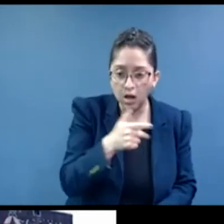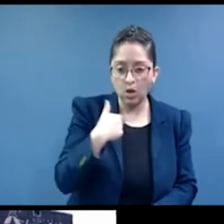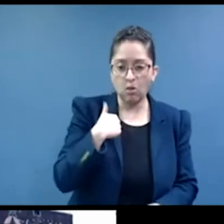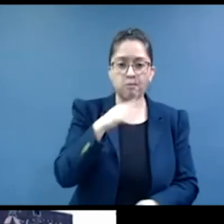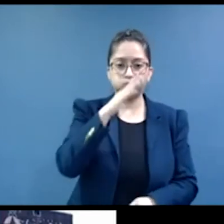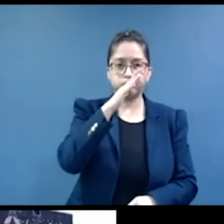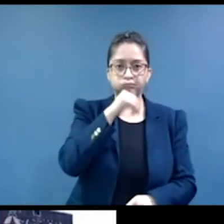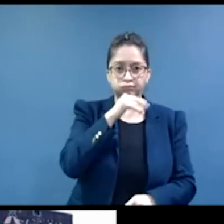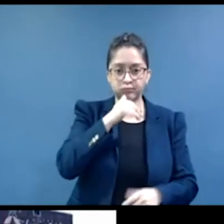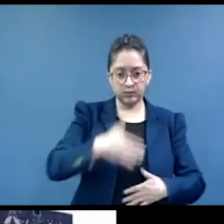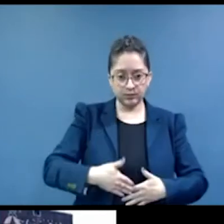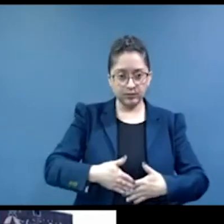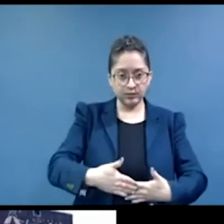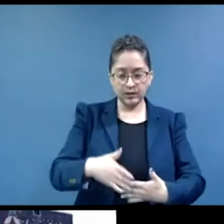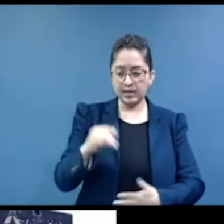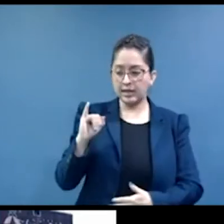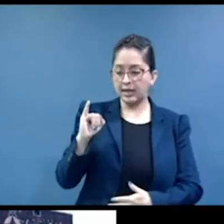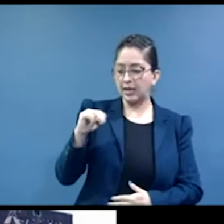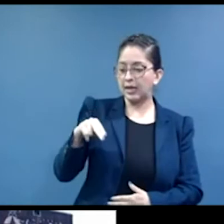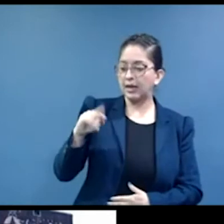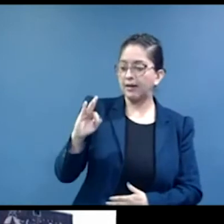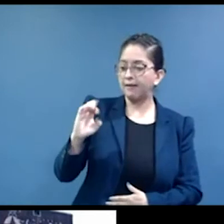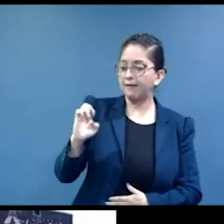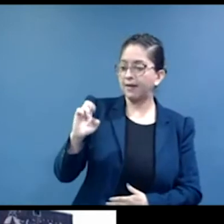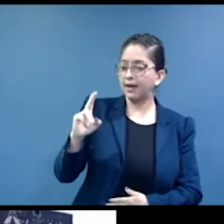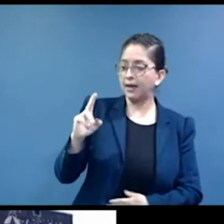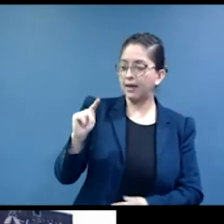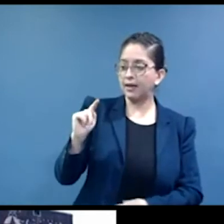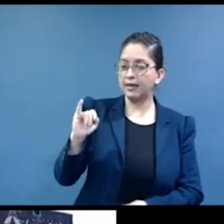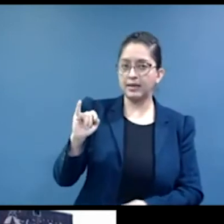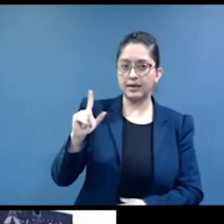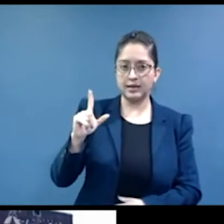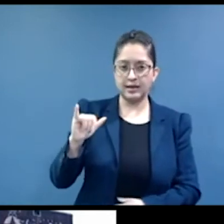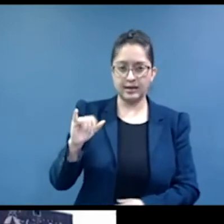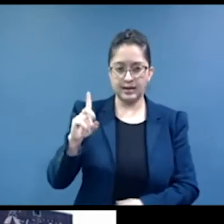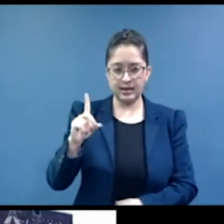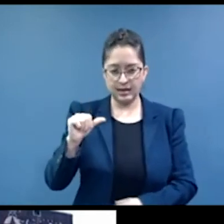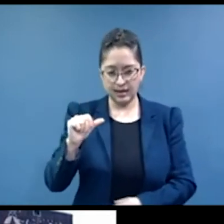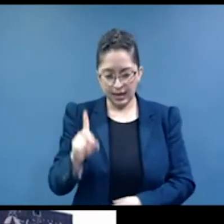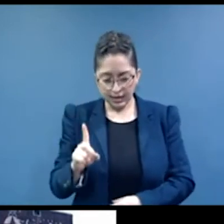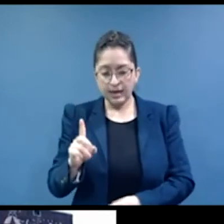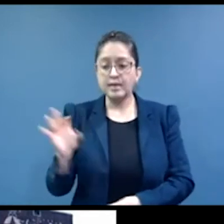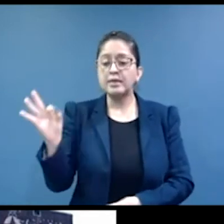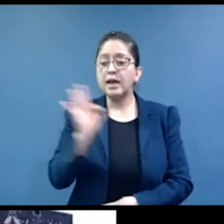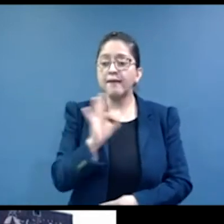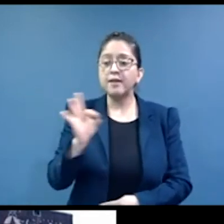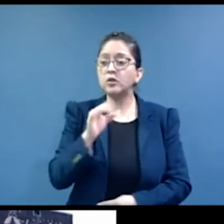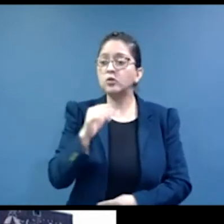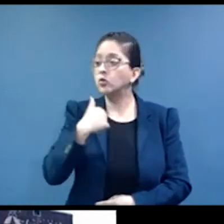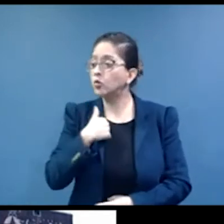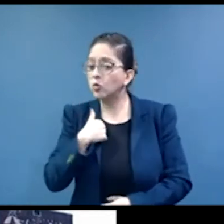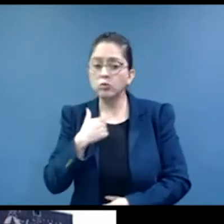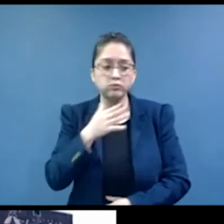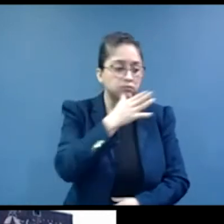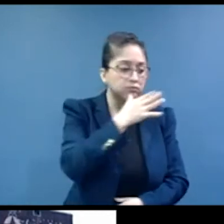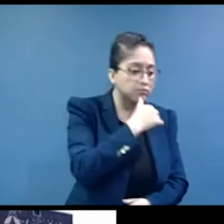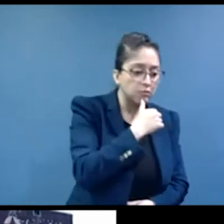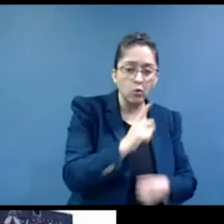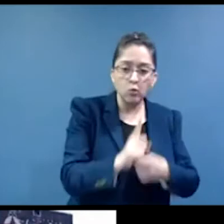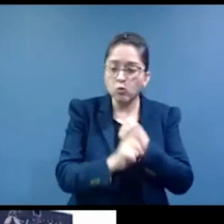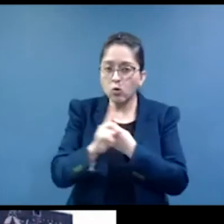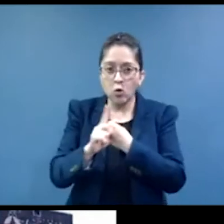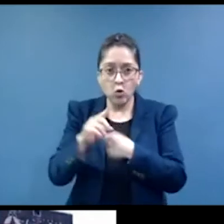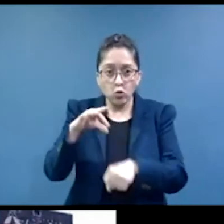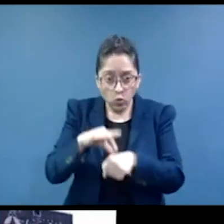que condicionen el acceso a técnicas de reproducción asistida por razones médicas provean ahora los servicios de manera